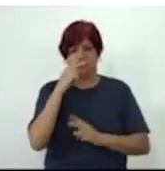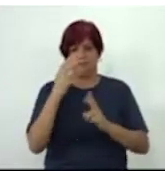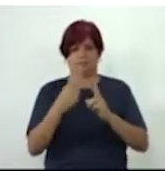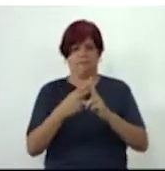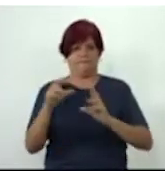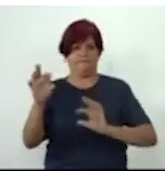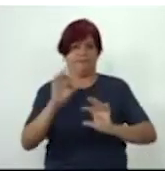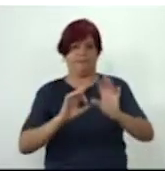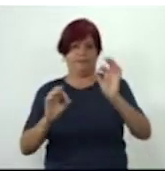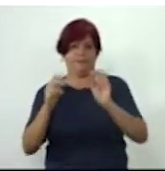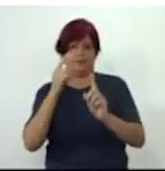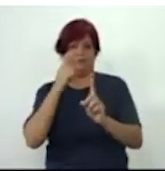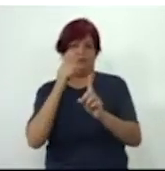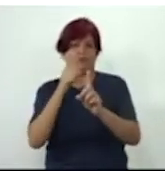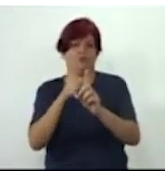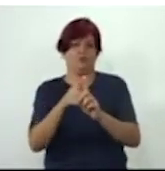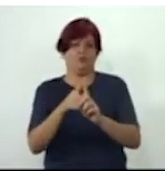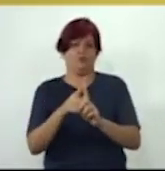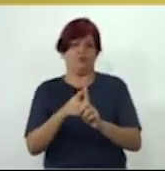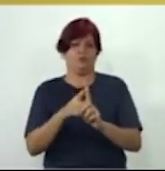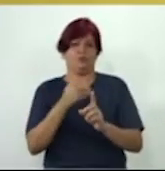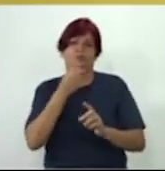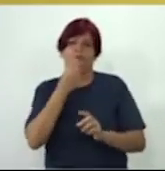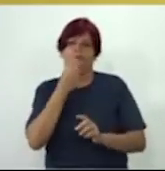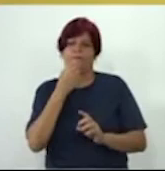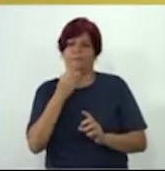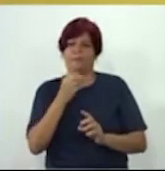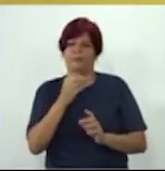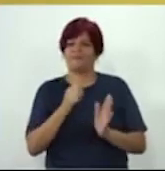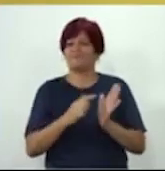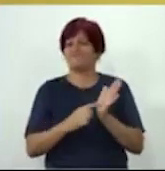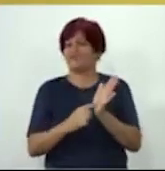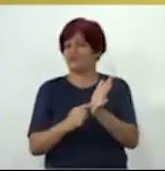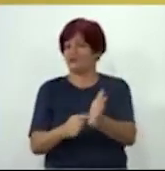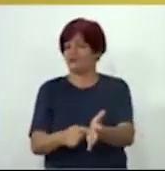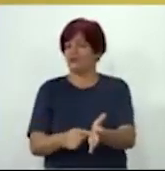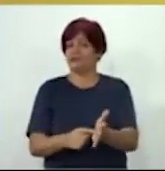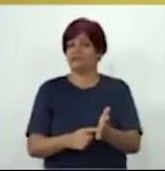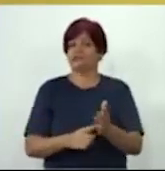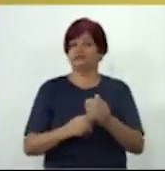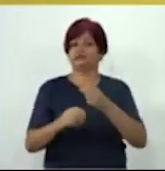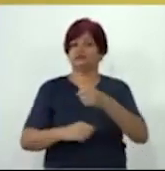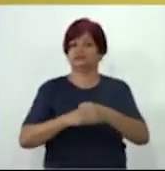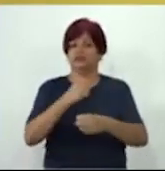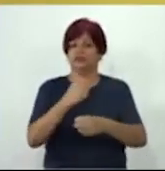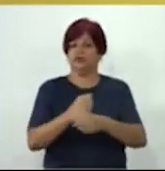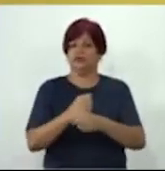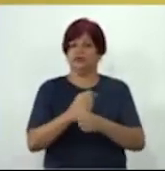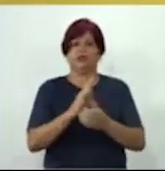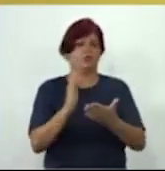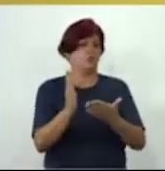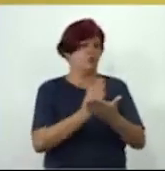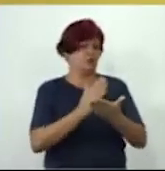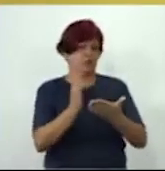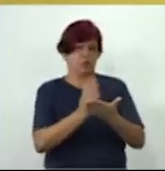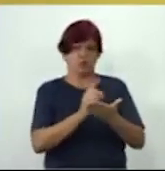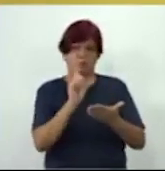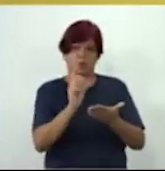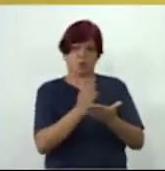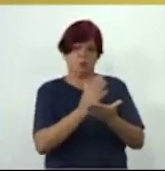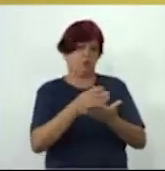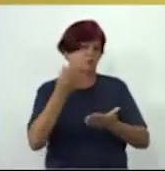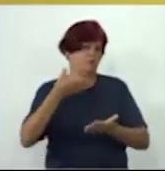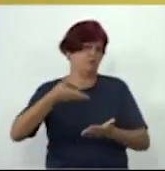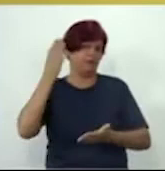estos objetivos podemos sugerir también la utilización de la bibliografía que les mencionaba